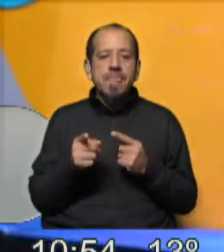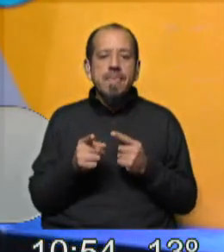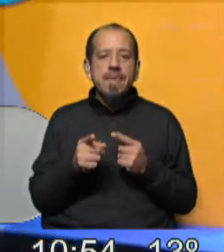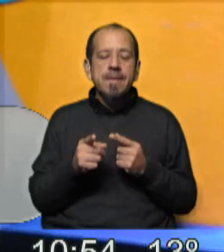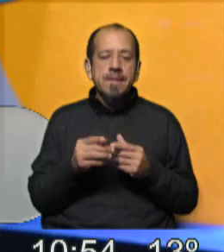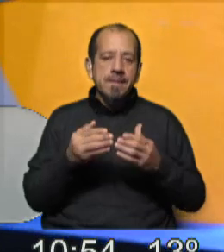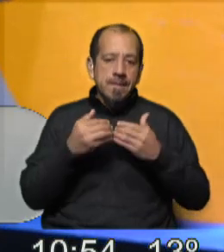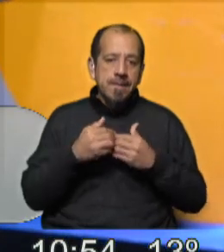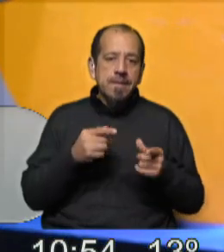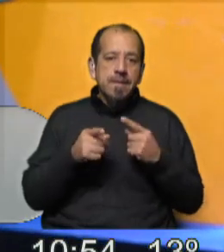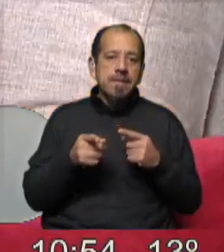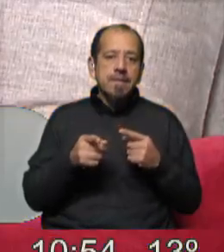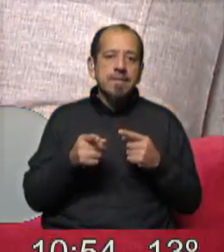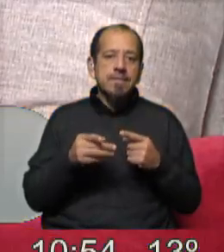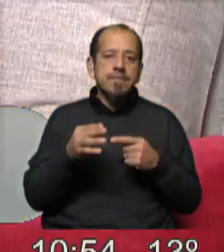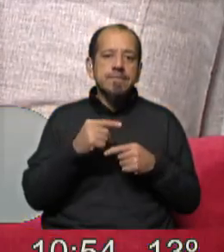arrancás.